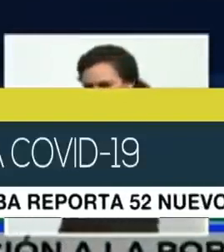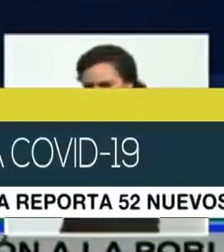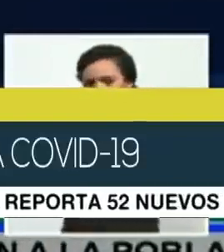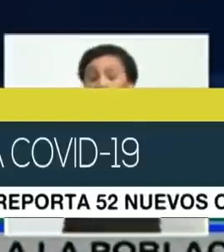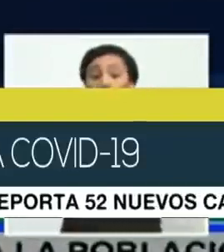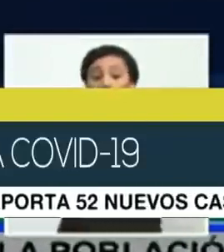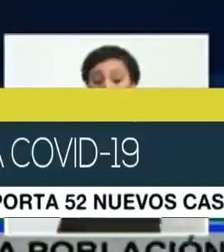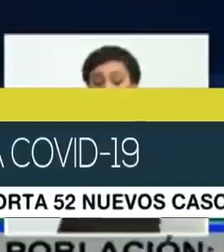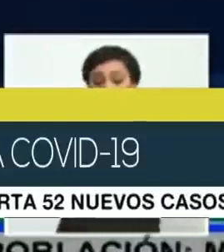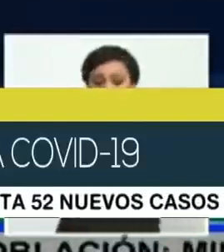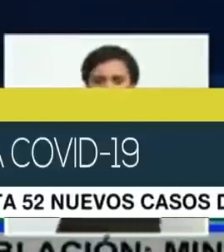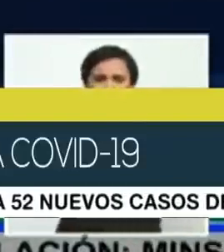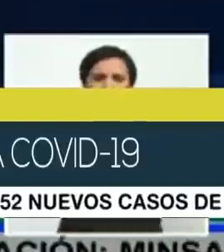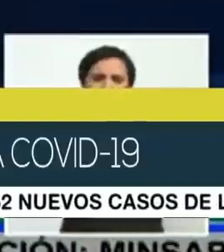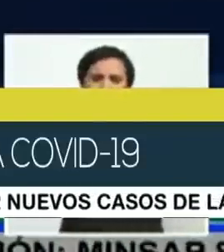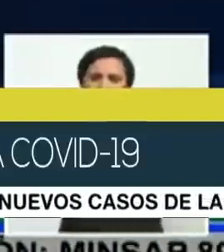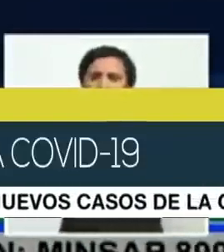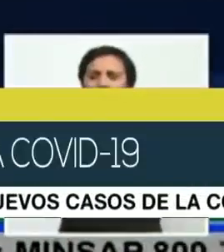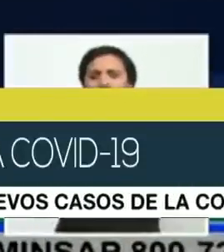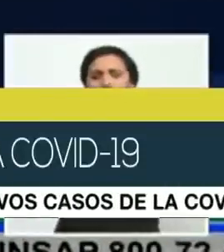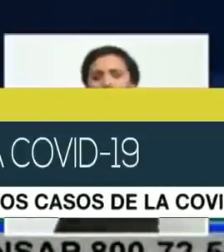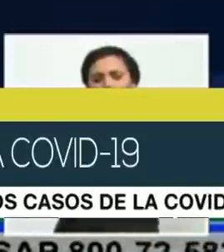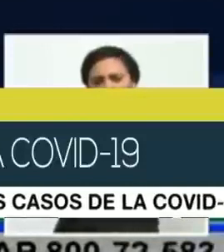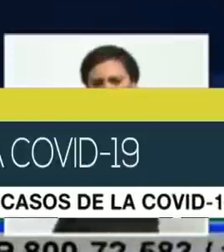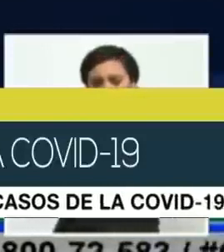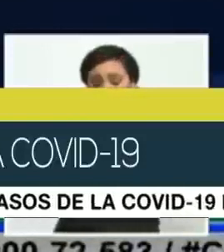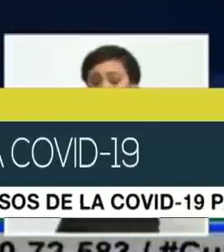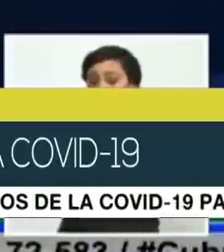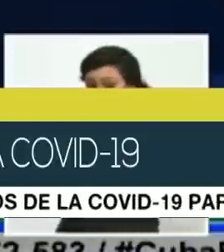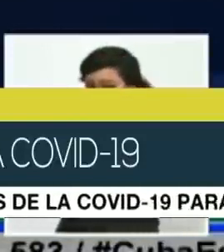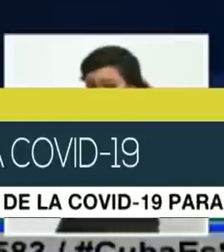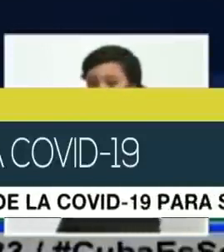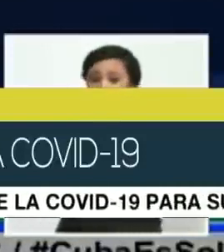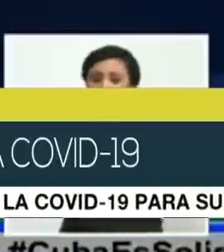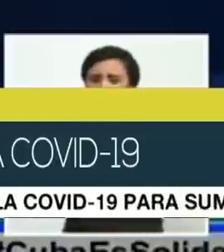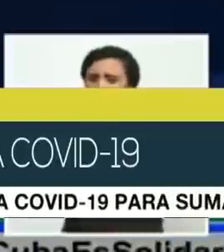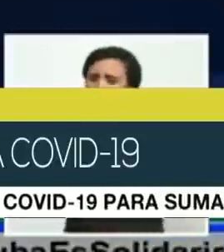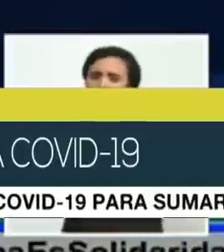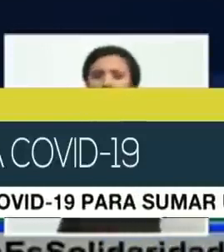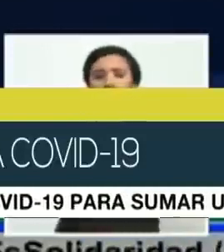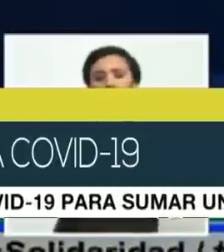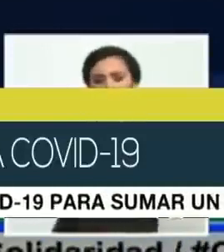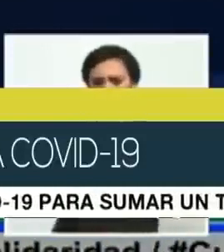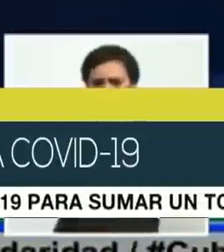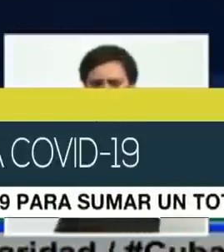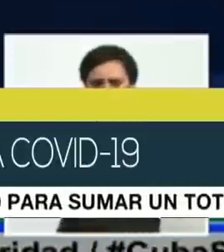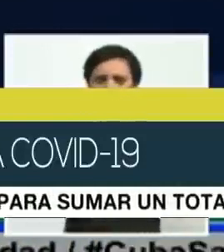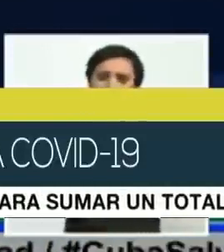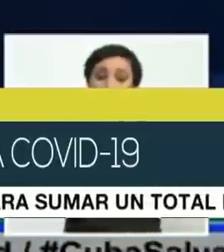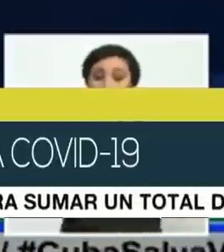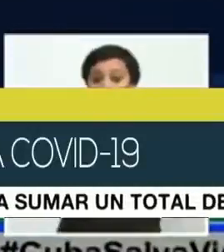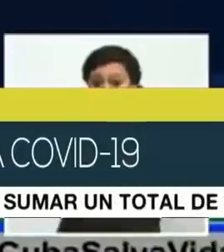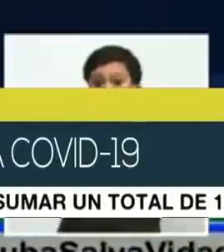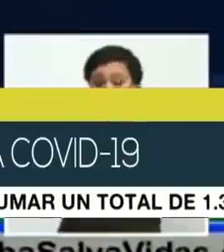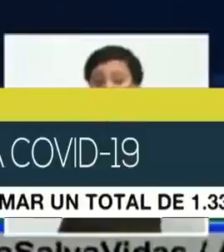acción pública sanitaria, el número de personas fallecidas es 1000 veces menor. ¿Pero qué sistema sanitario creen que está